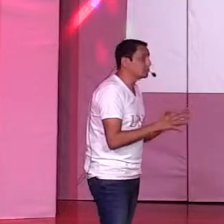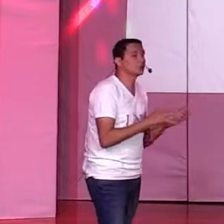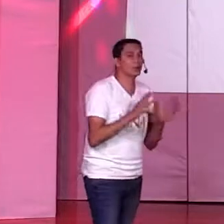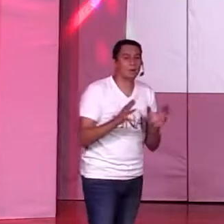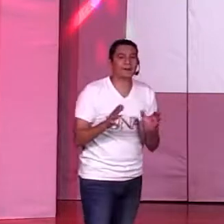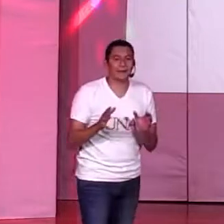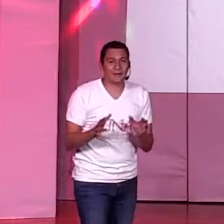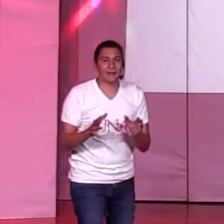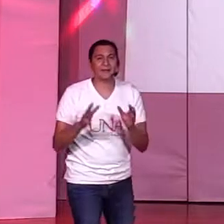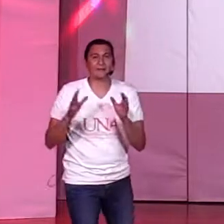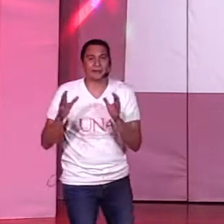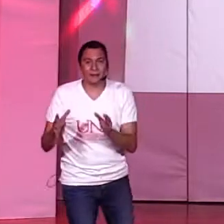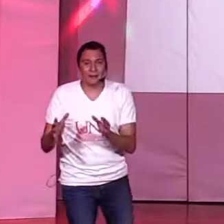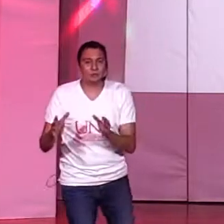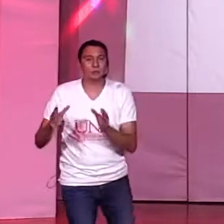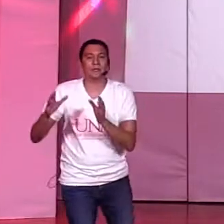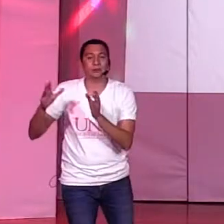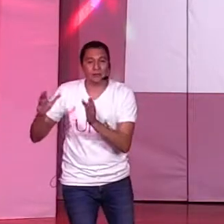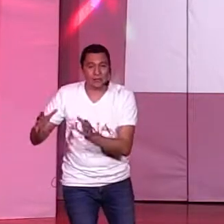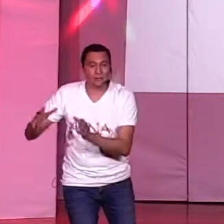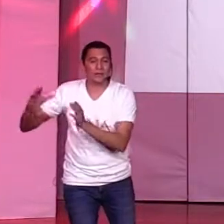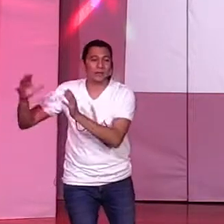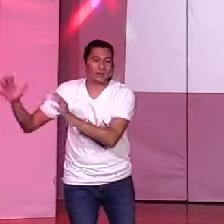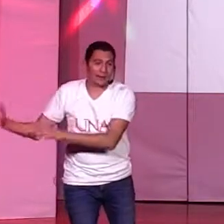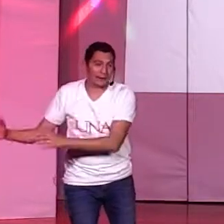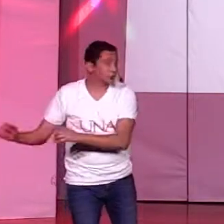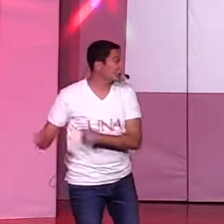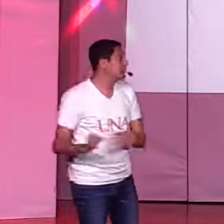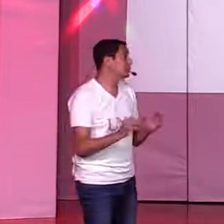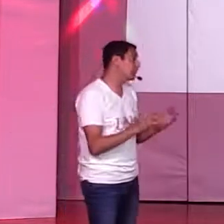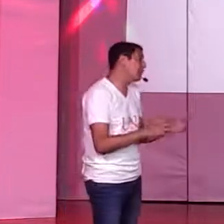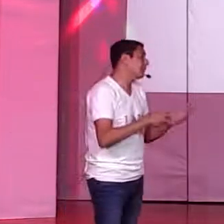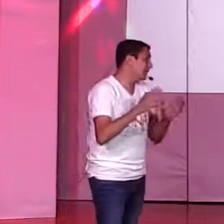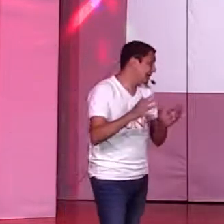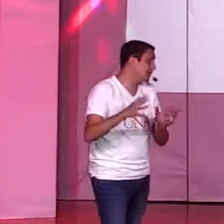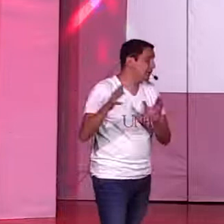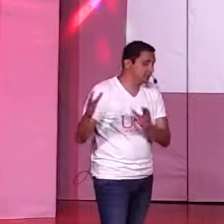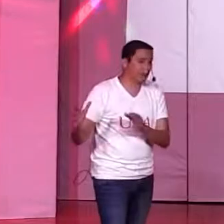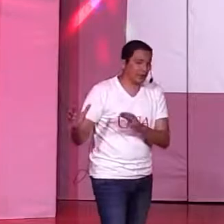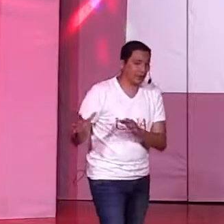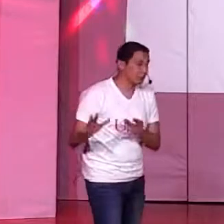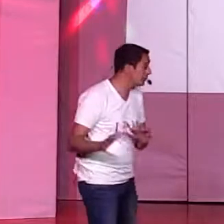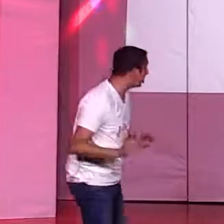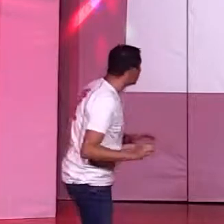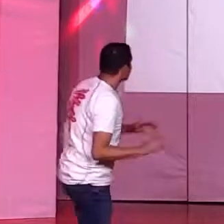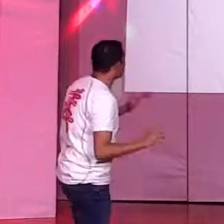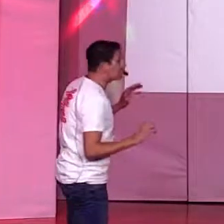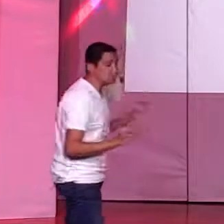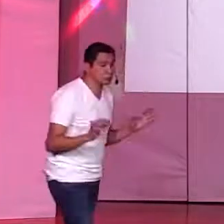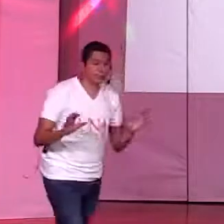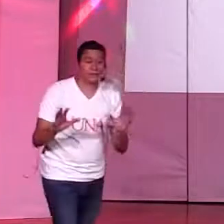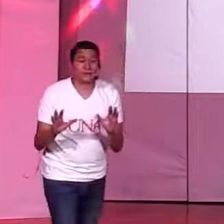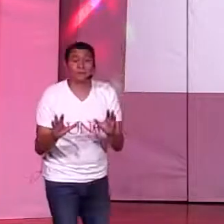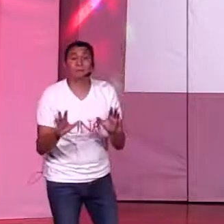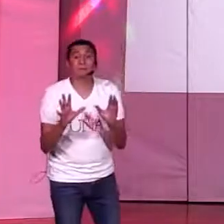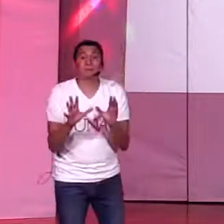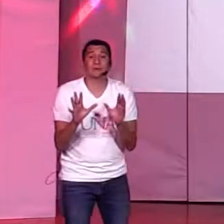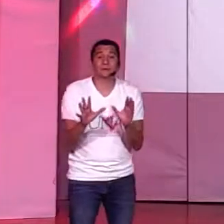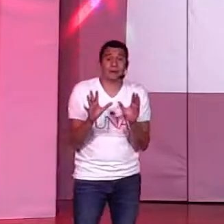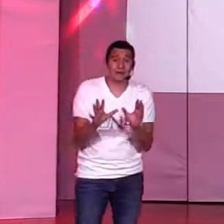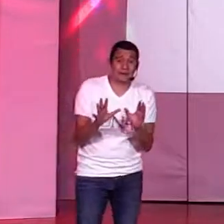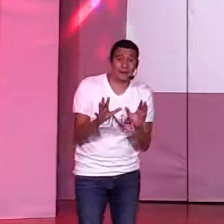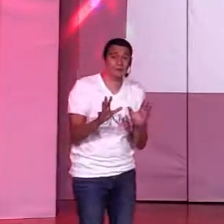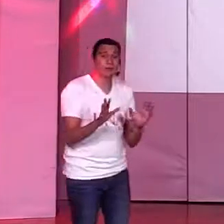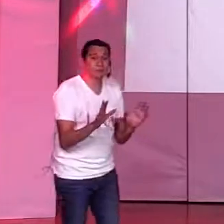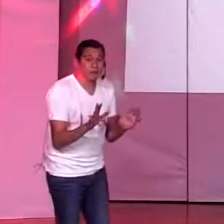UNA, toda materia lleva créditos y los créditos hay que pagarlos. Correcto. Y eso va a depender del tipo de beca. Muy bien. Okay. Pero vamos, yo creo que vamos